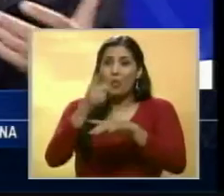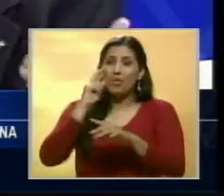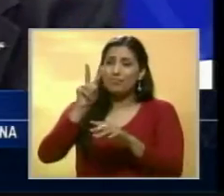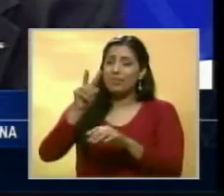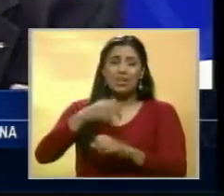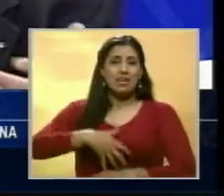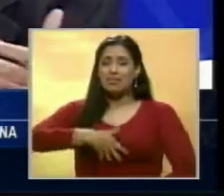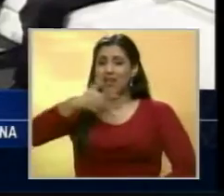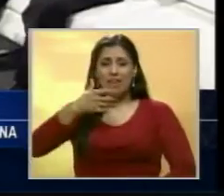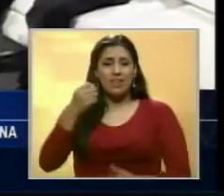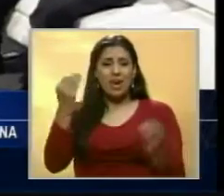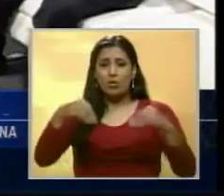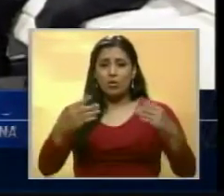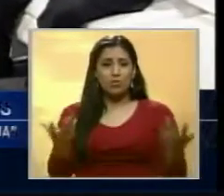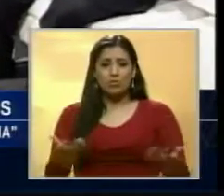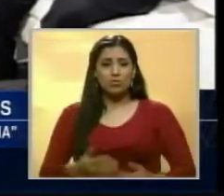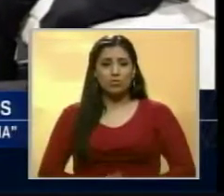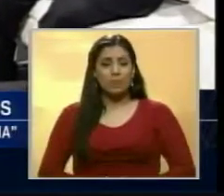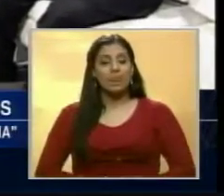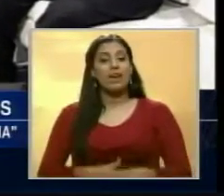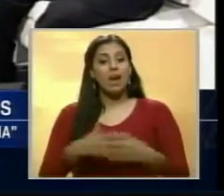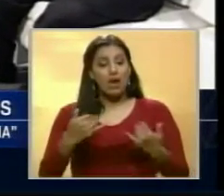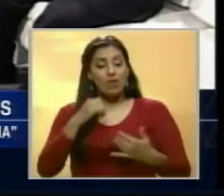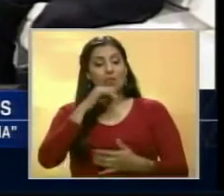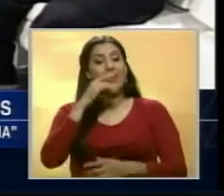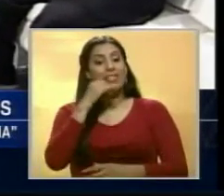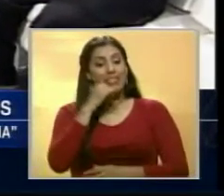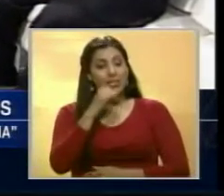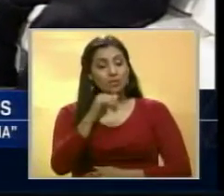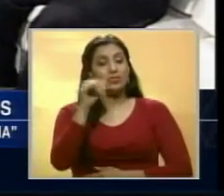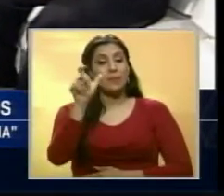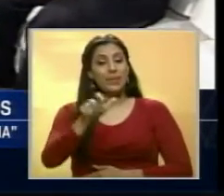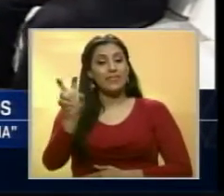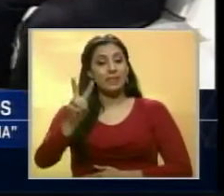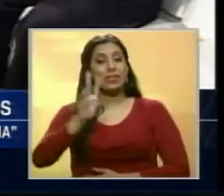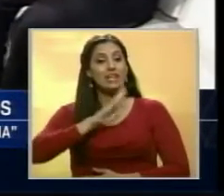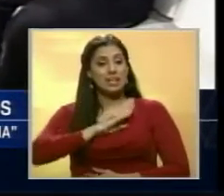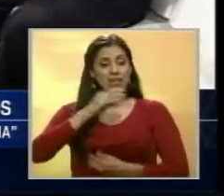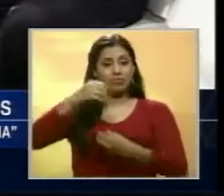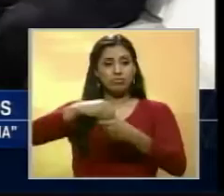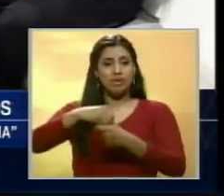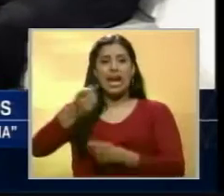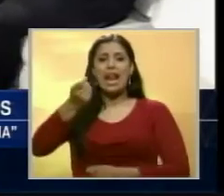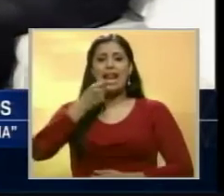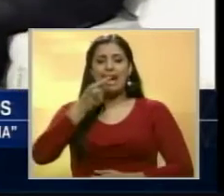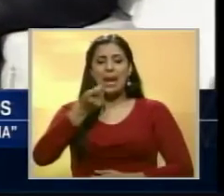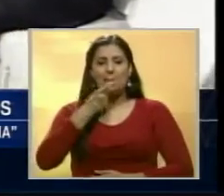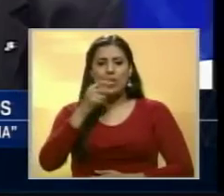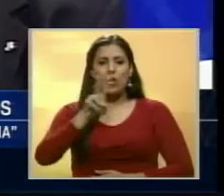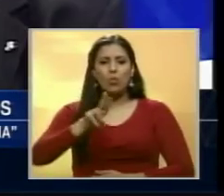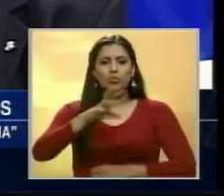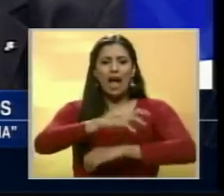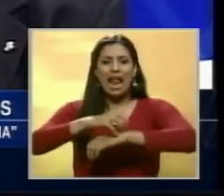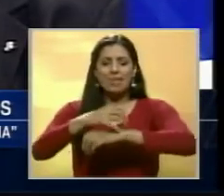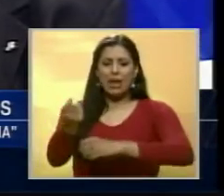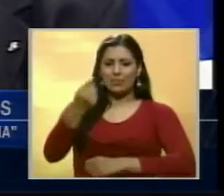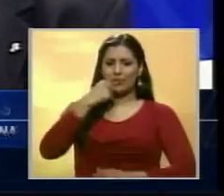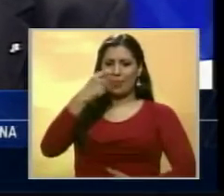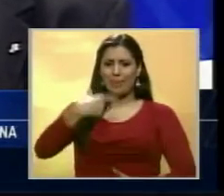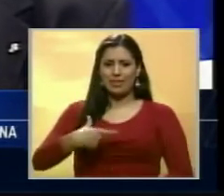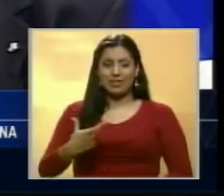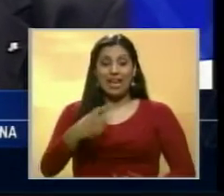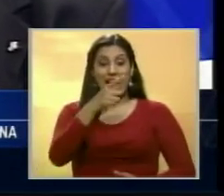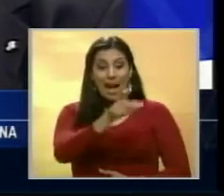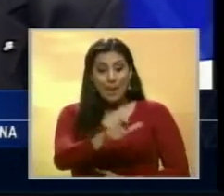humanitaria. Ceballos denunció que hay venezolanos que están ingiriendo medicamentos de uso animal. Aquí